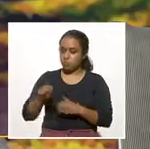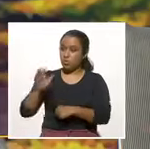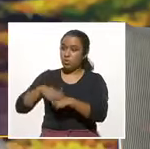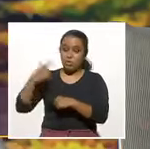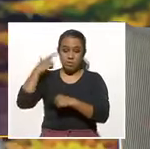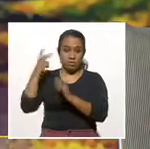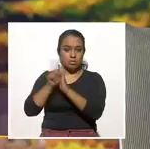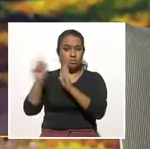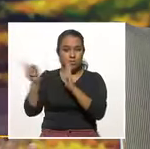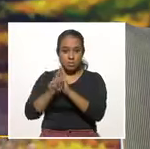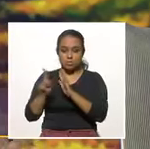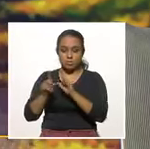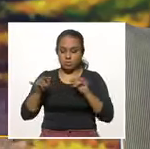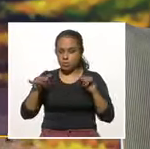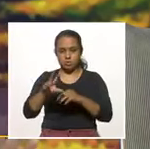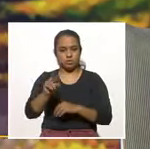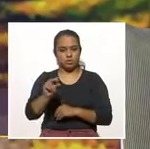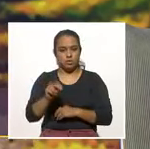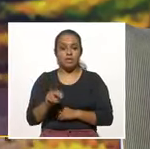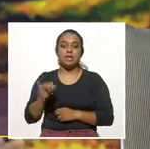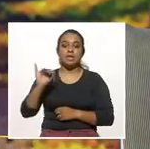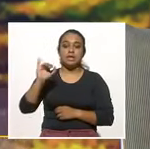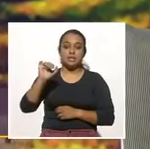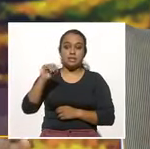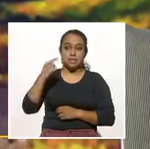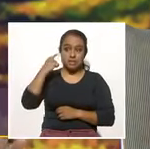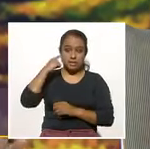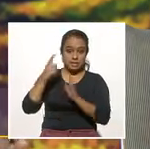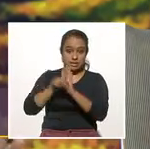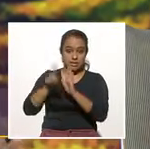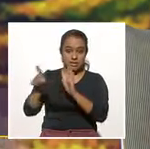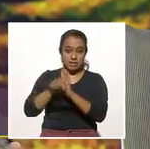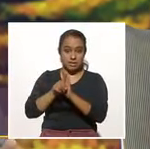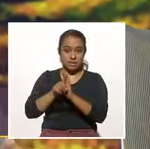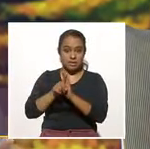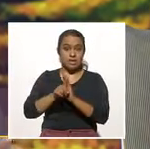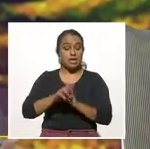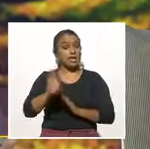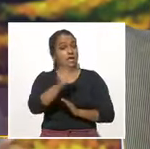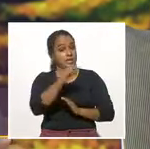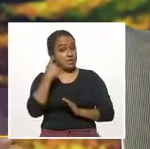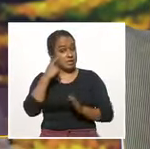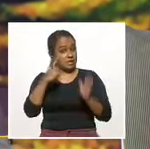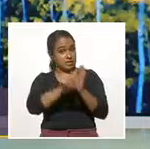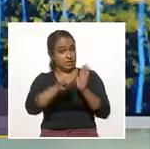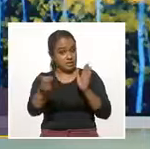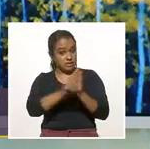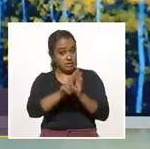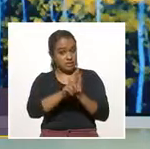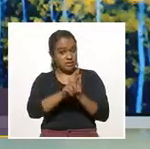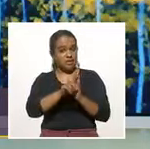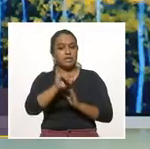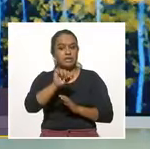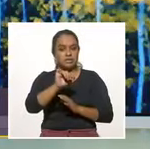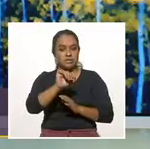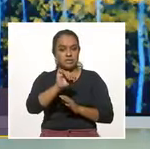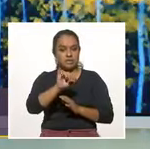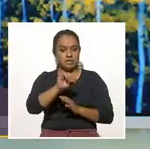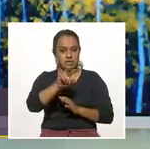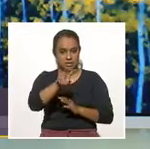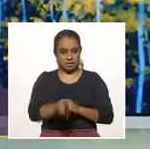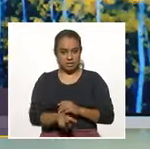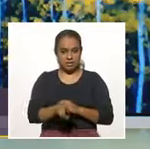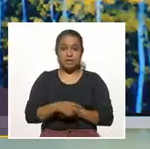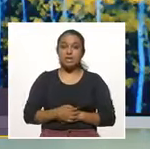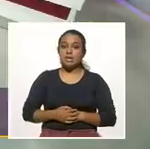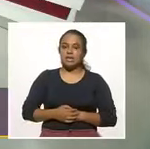alertamiento sísmico público. Quiere decir que si suena, hay que actuar porque es un sísmico. O sea, ¿verdad? Si suena la alerta sísmica, es porque no, sí es cierto. Es porque